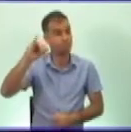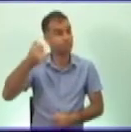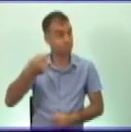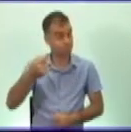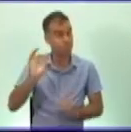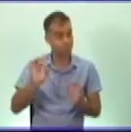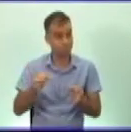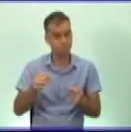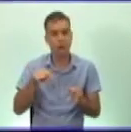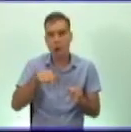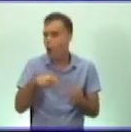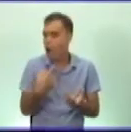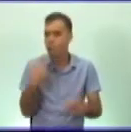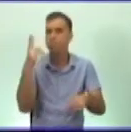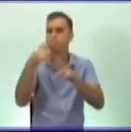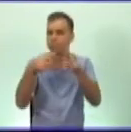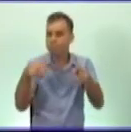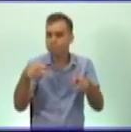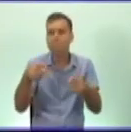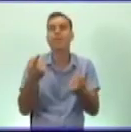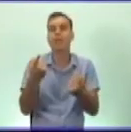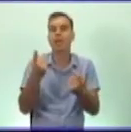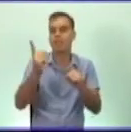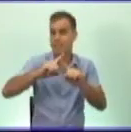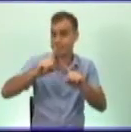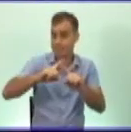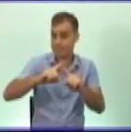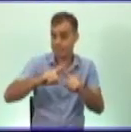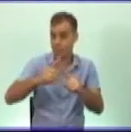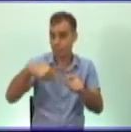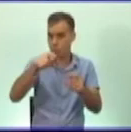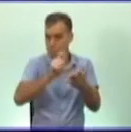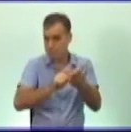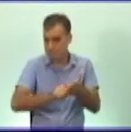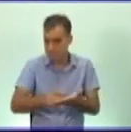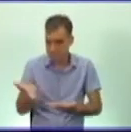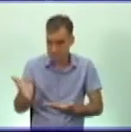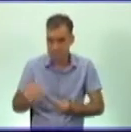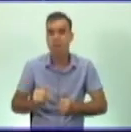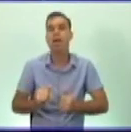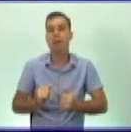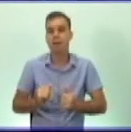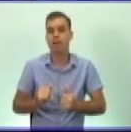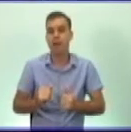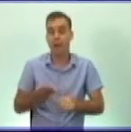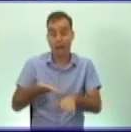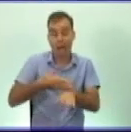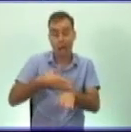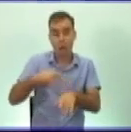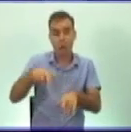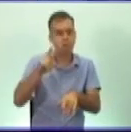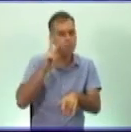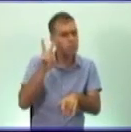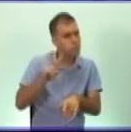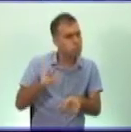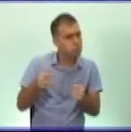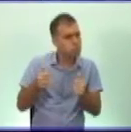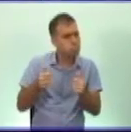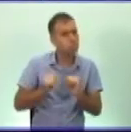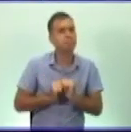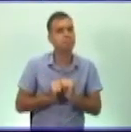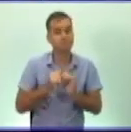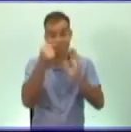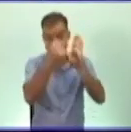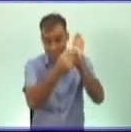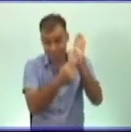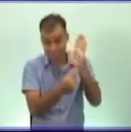de brindarle el trabajo, el estudio individual, que antes de hacerlo deben revisar todos los elementos